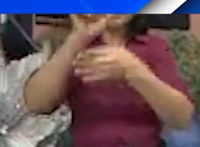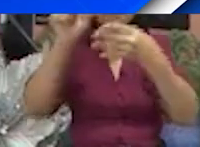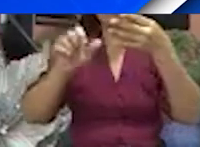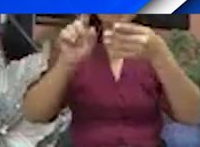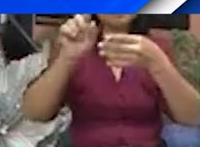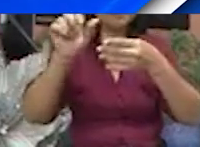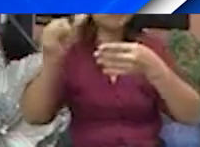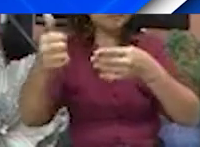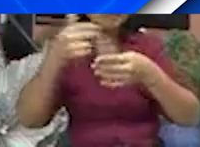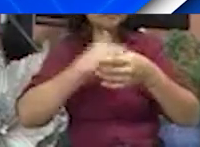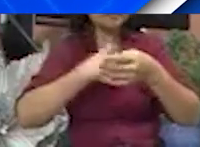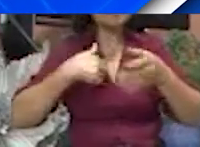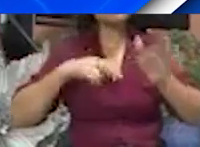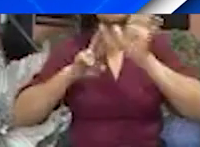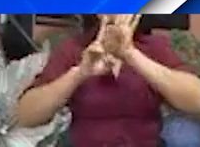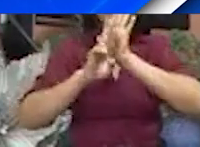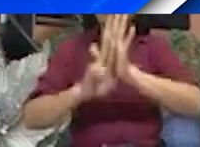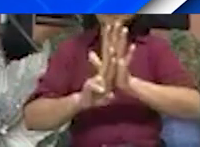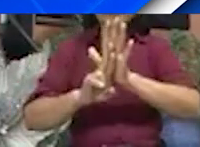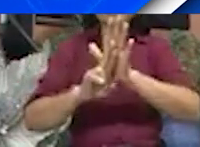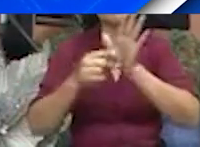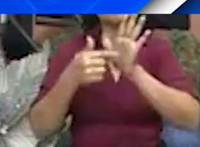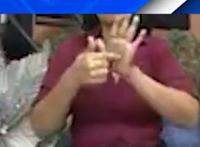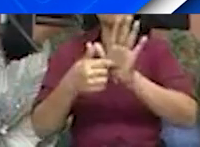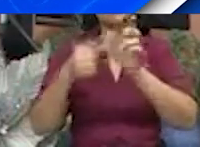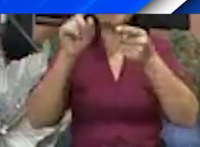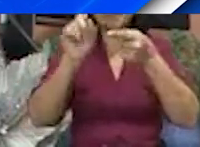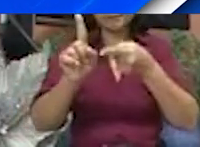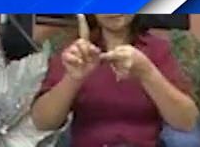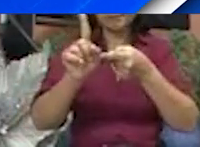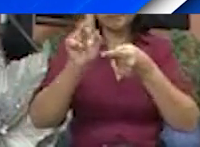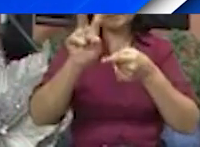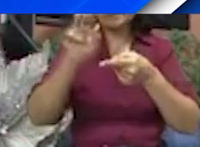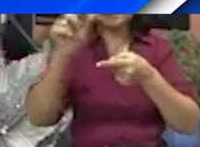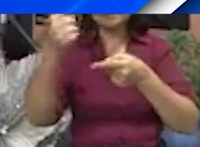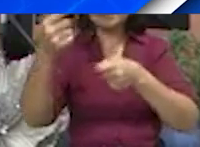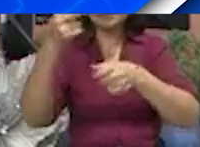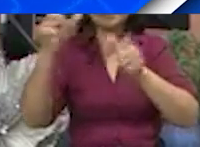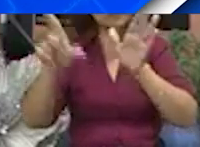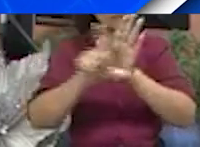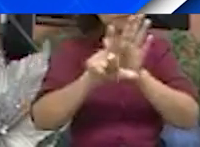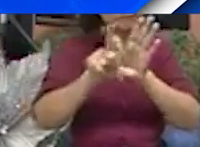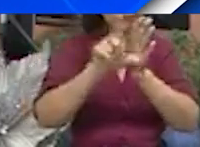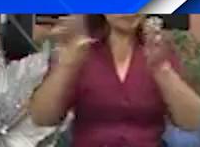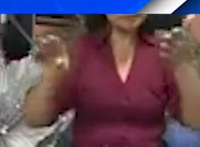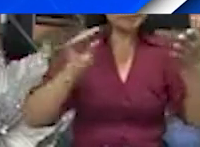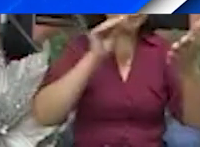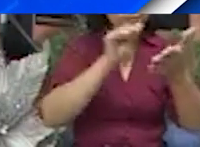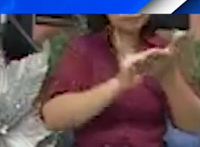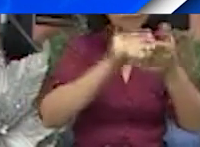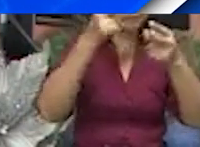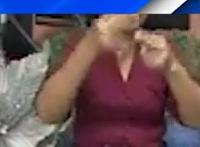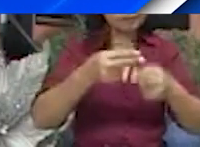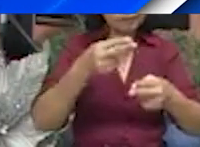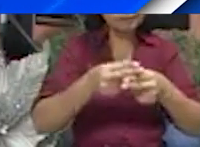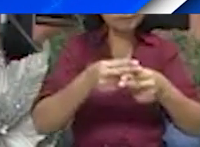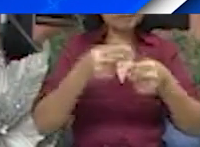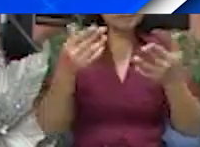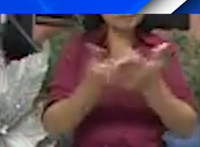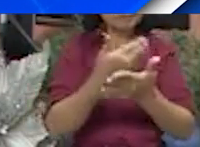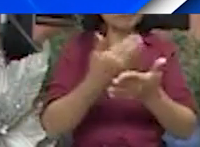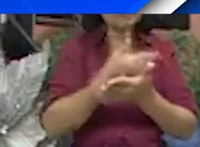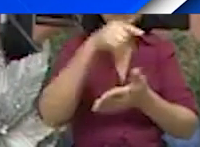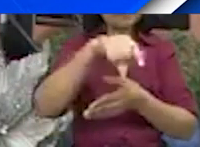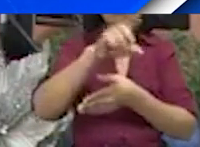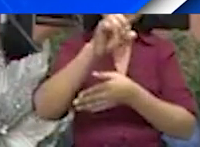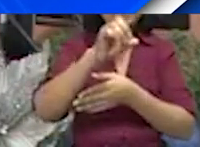16, siendo los resultados los siguientes. Uno, las 27 normas se incorporan en los registros de la actualización de